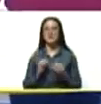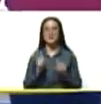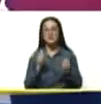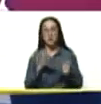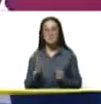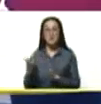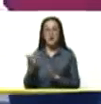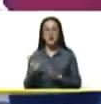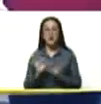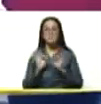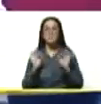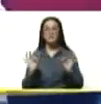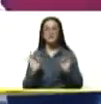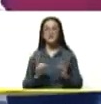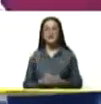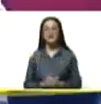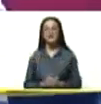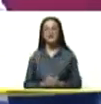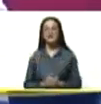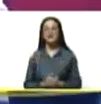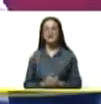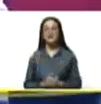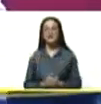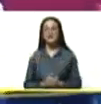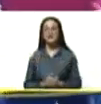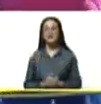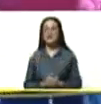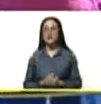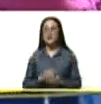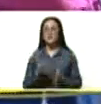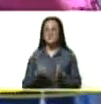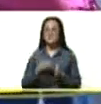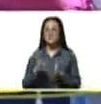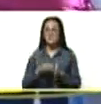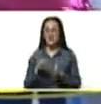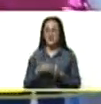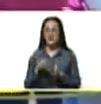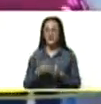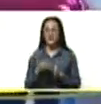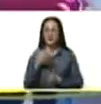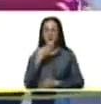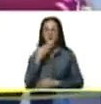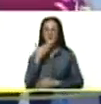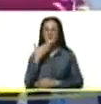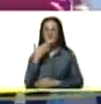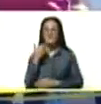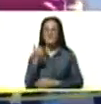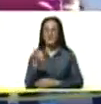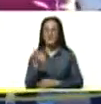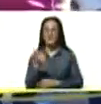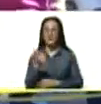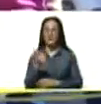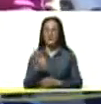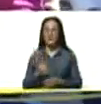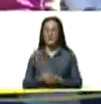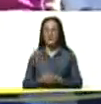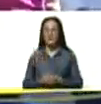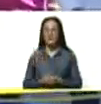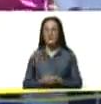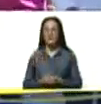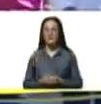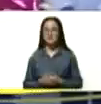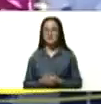especial para poner al metro como el mejor sistema de metro del